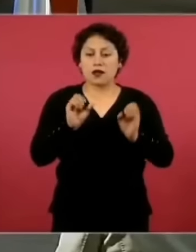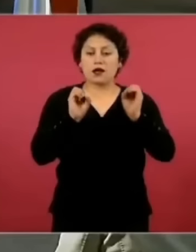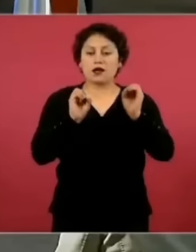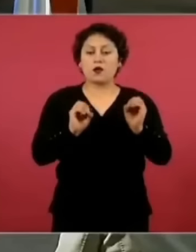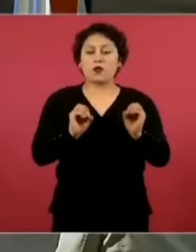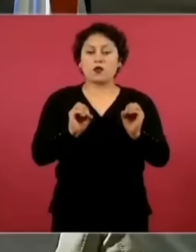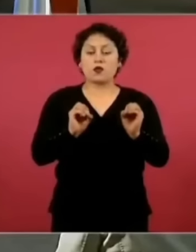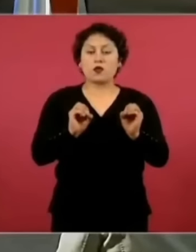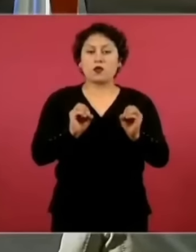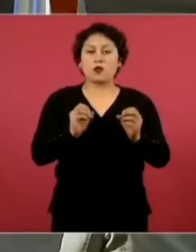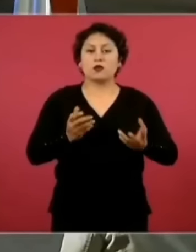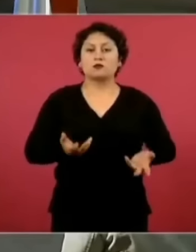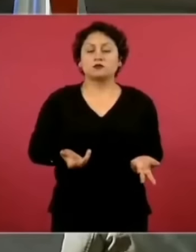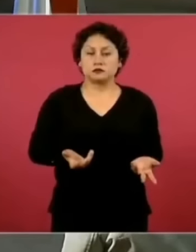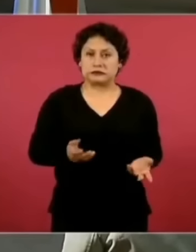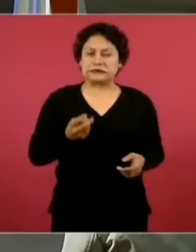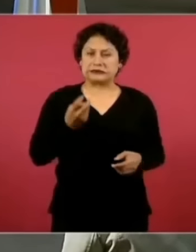Sí,